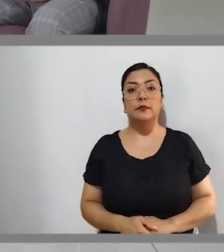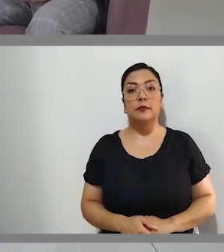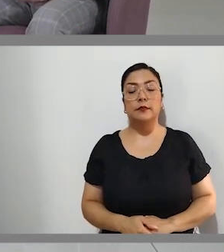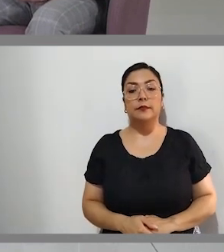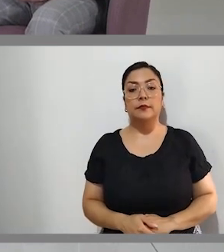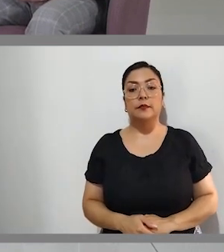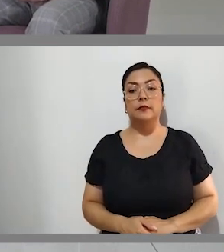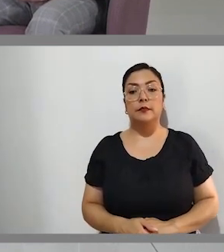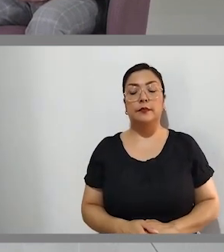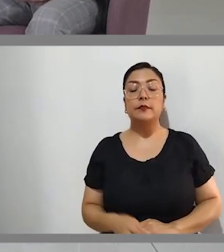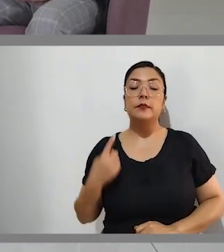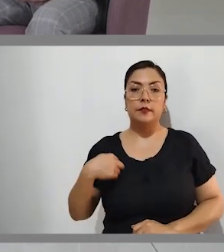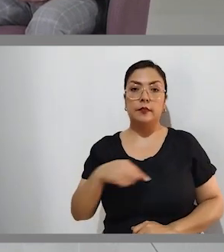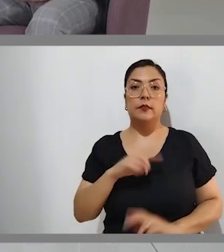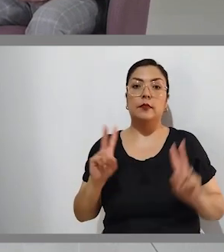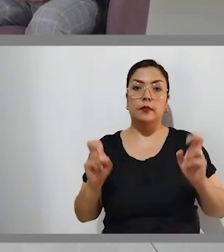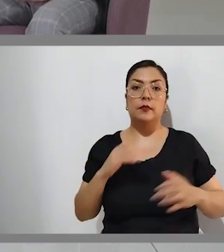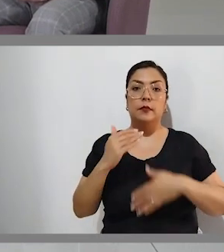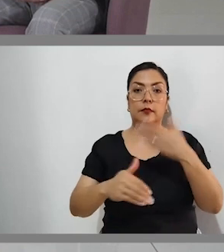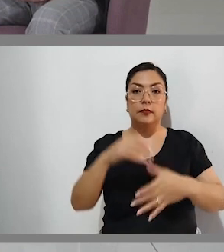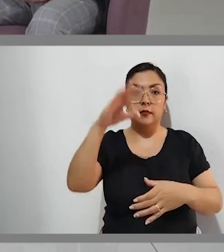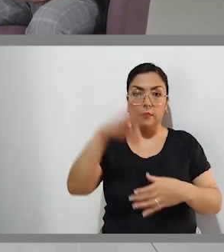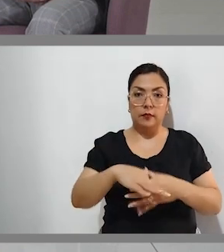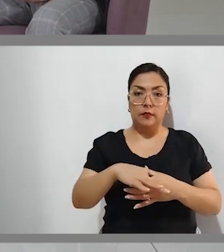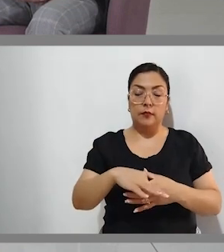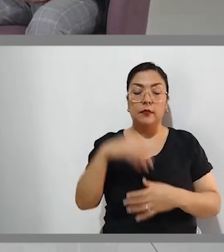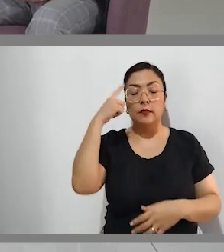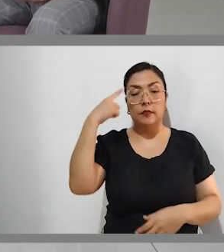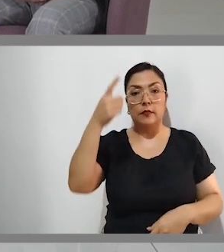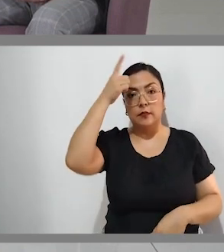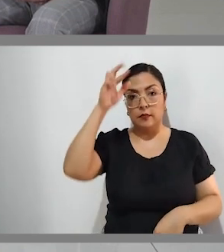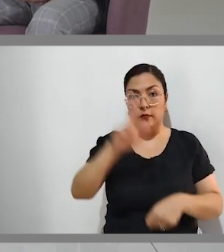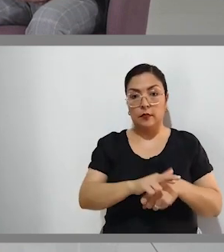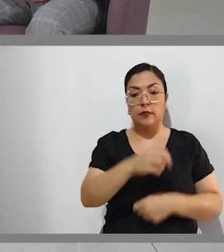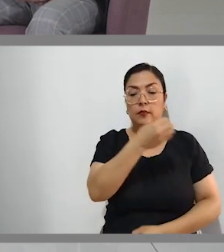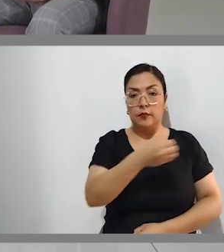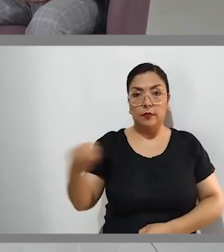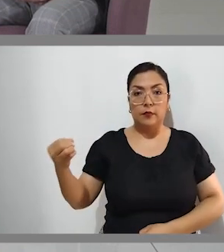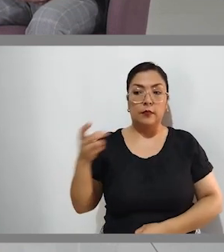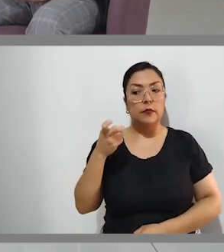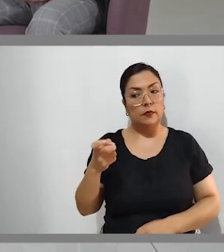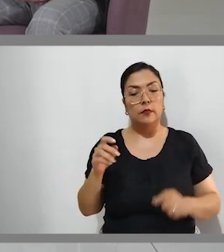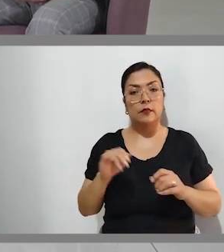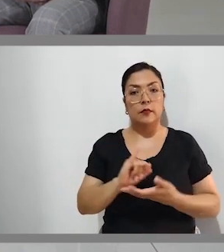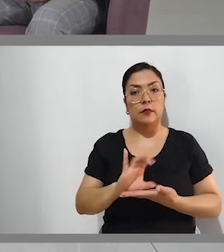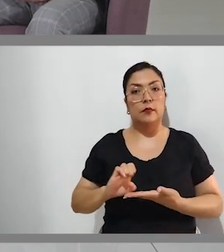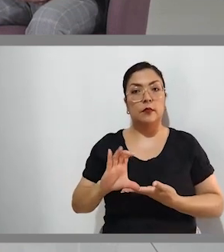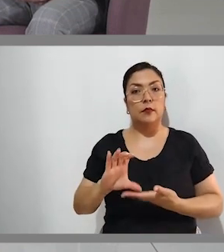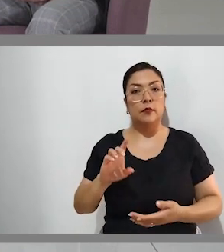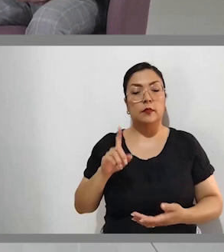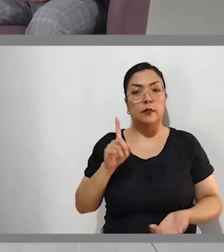estos temas de proceso electoral visto desde el área de organización electoral, que es una de las áreas sustantivas